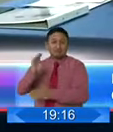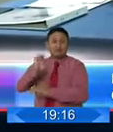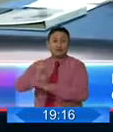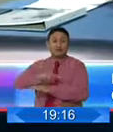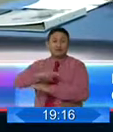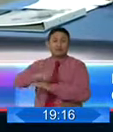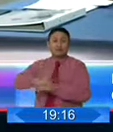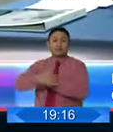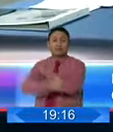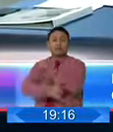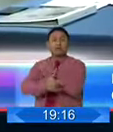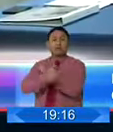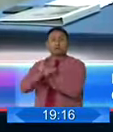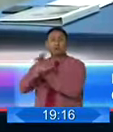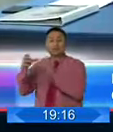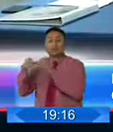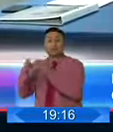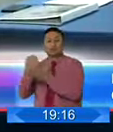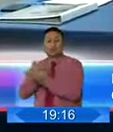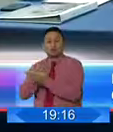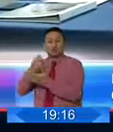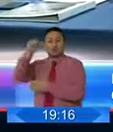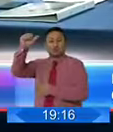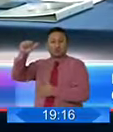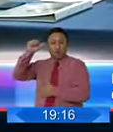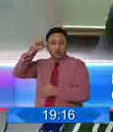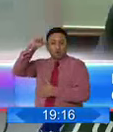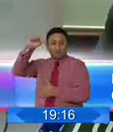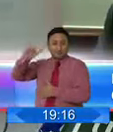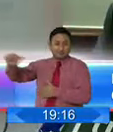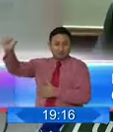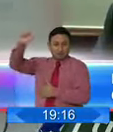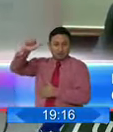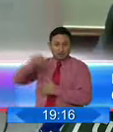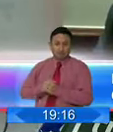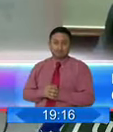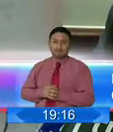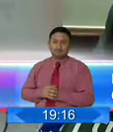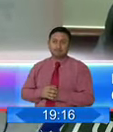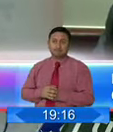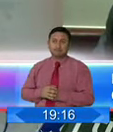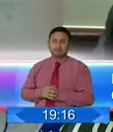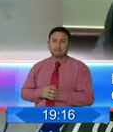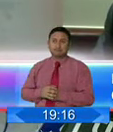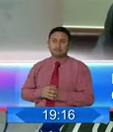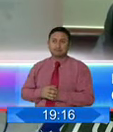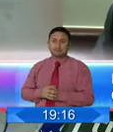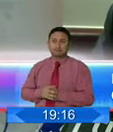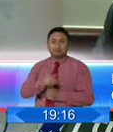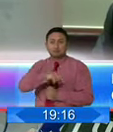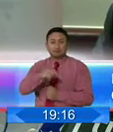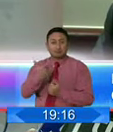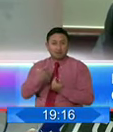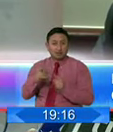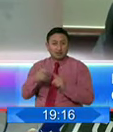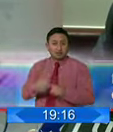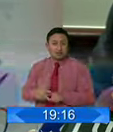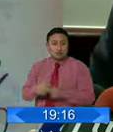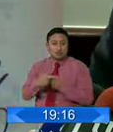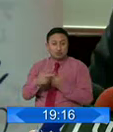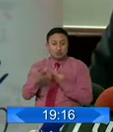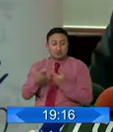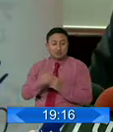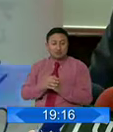los países de la Comisión Económica Euroasiática. En donde empezaremos a armar